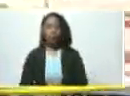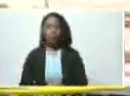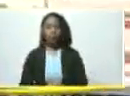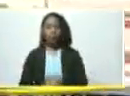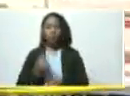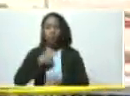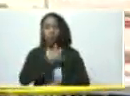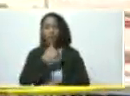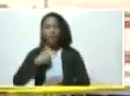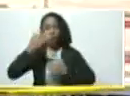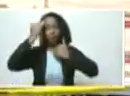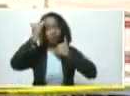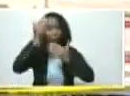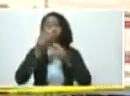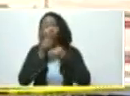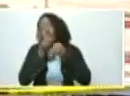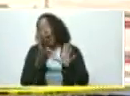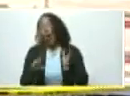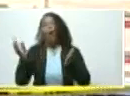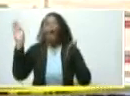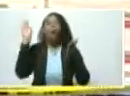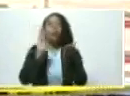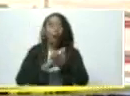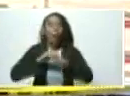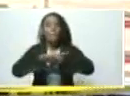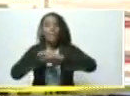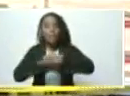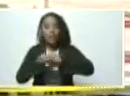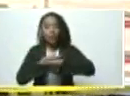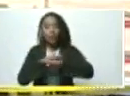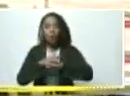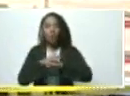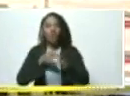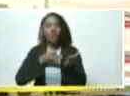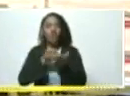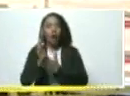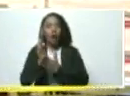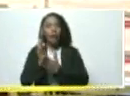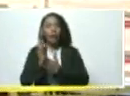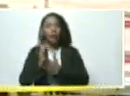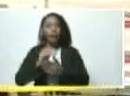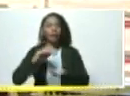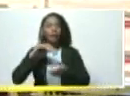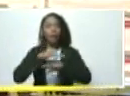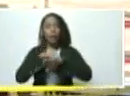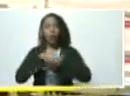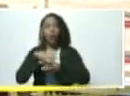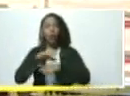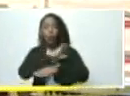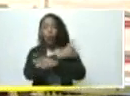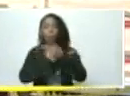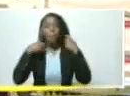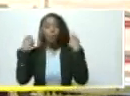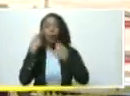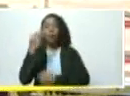Quiero saludar, bueno, nuevamente al ministro Leal Tellería, ministro del Poder Popular